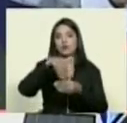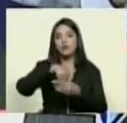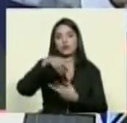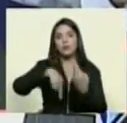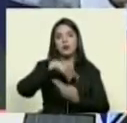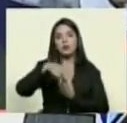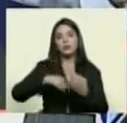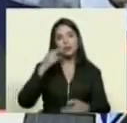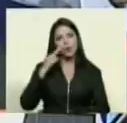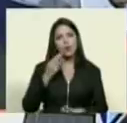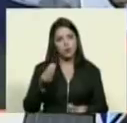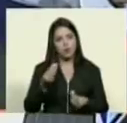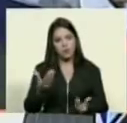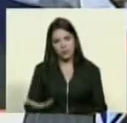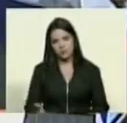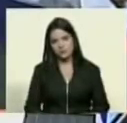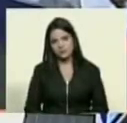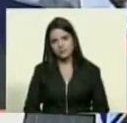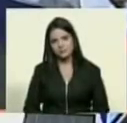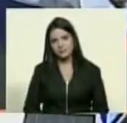Revolución Venezolana? ¿Cómo se explica eso?